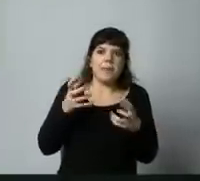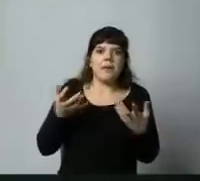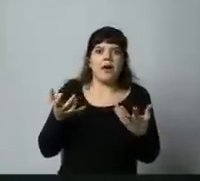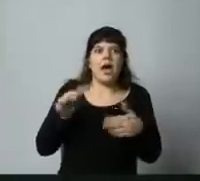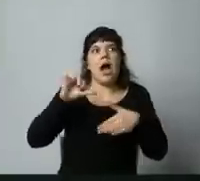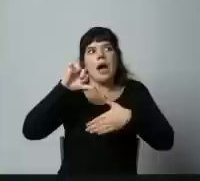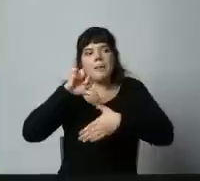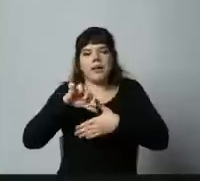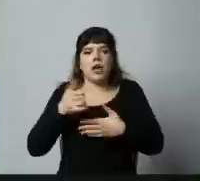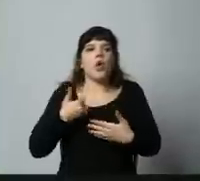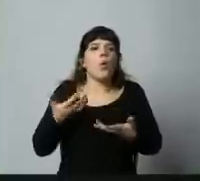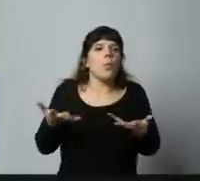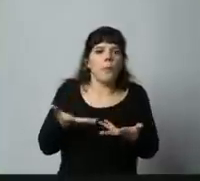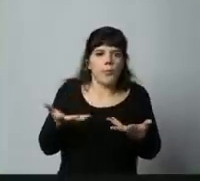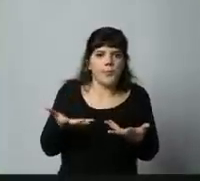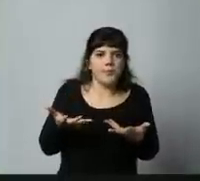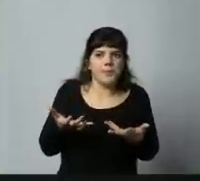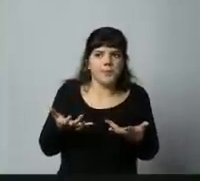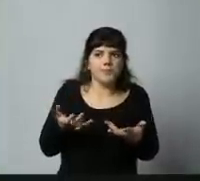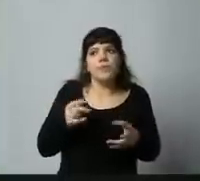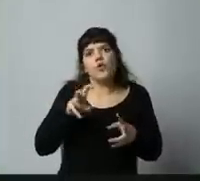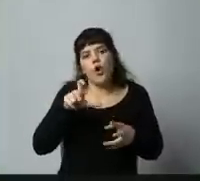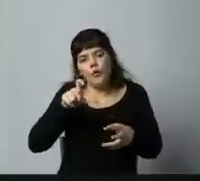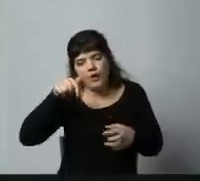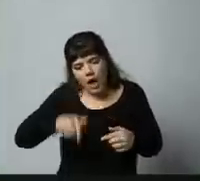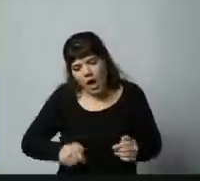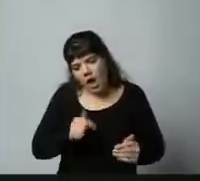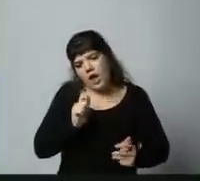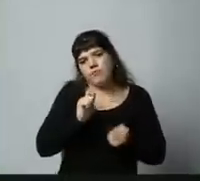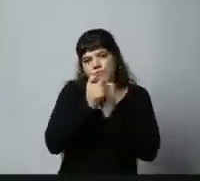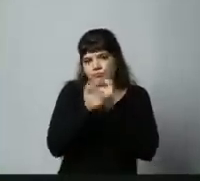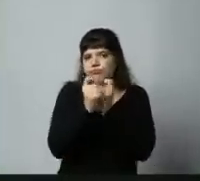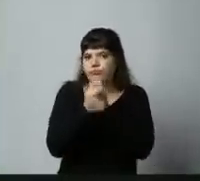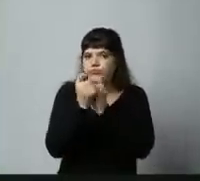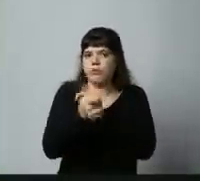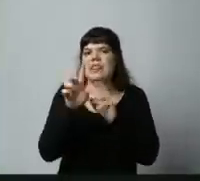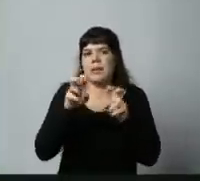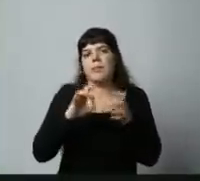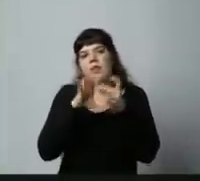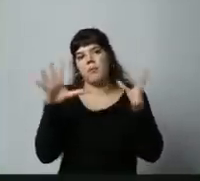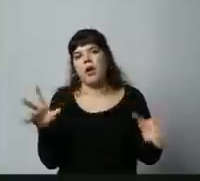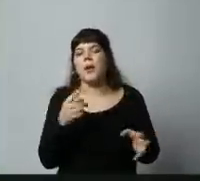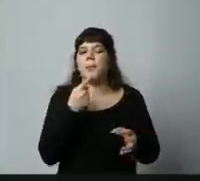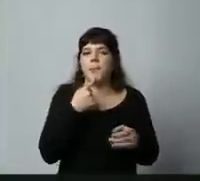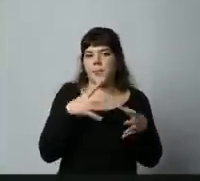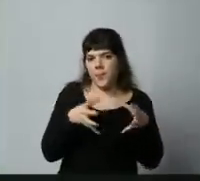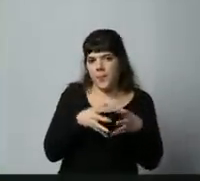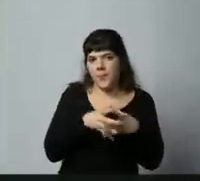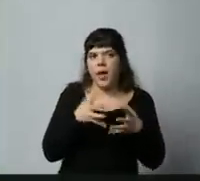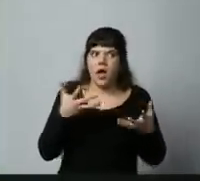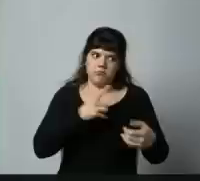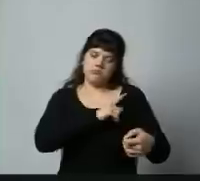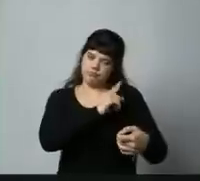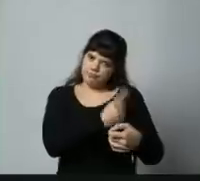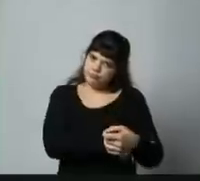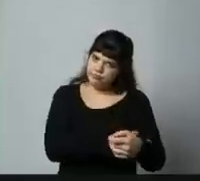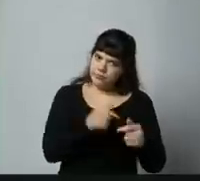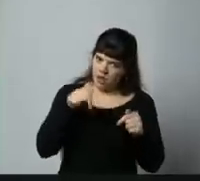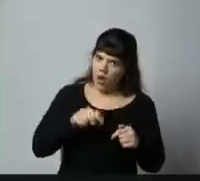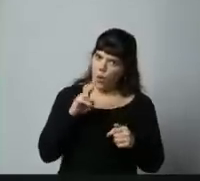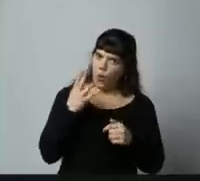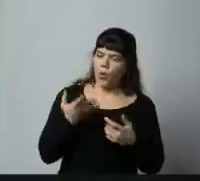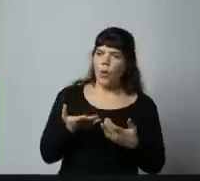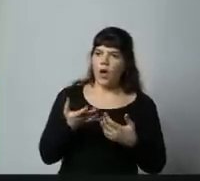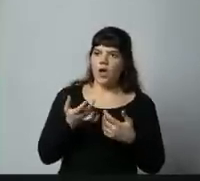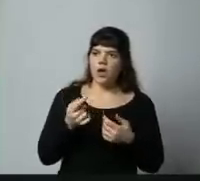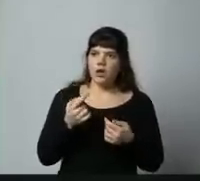latinoamericano obviamente acá hubo transiciones de des de la Democracia para acá de partidos políticos es una fortaleza eh de Uruguay